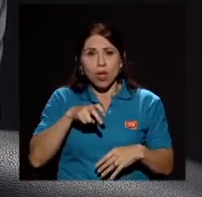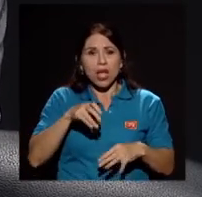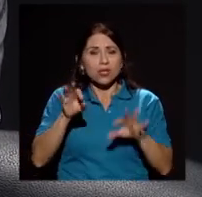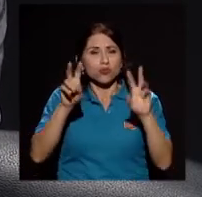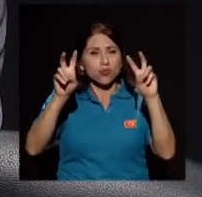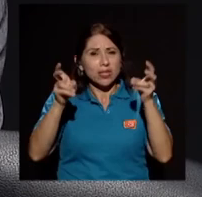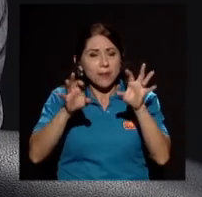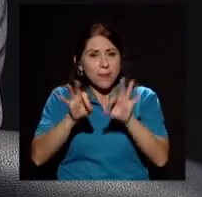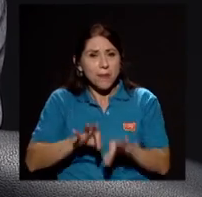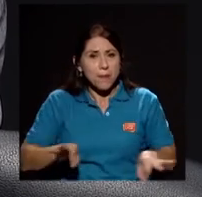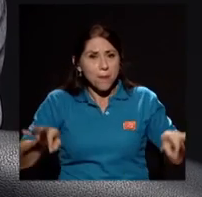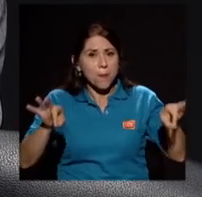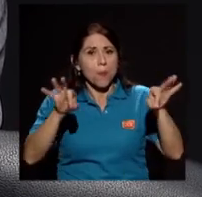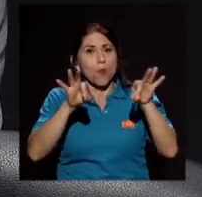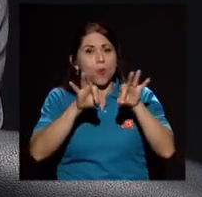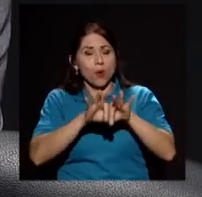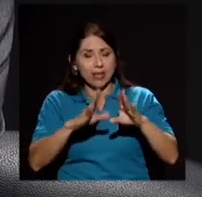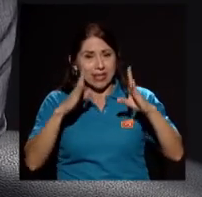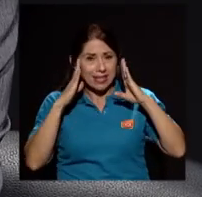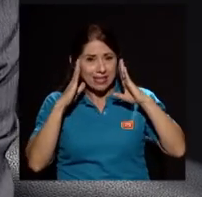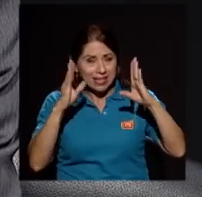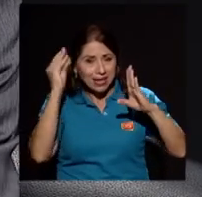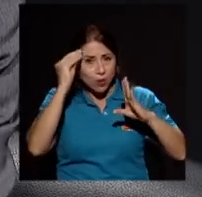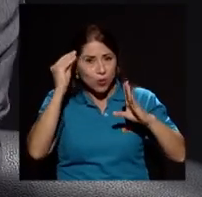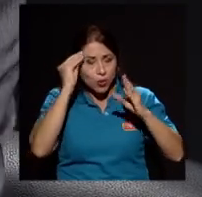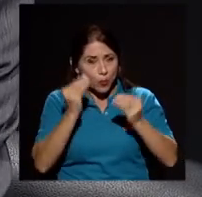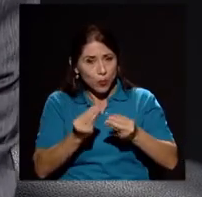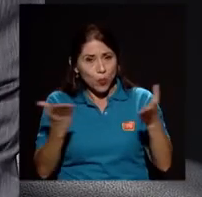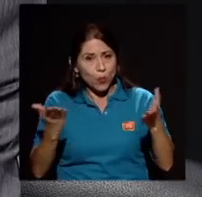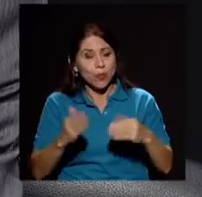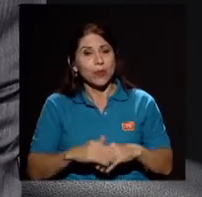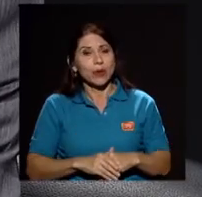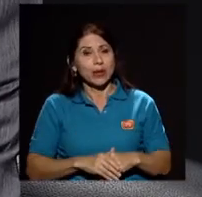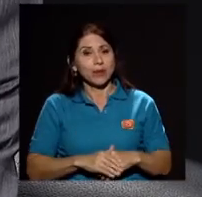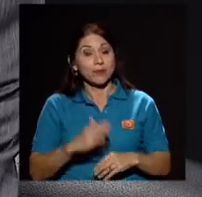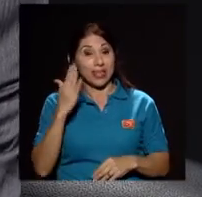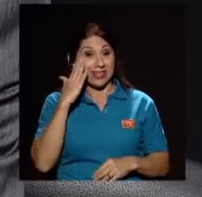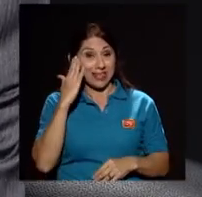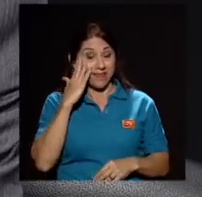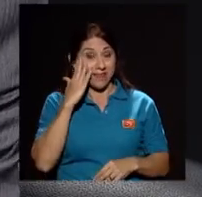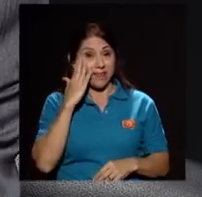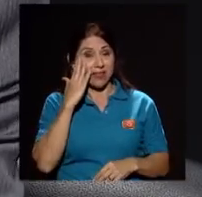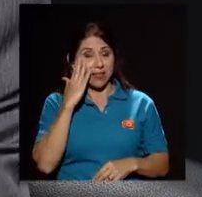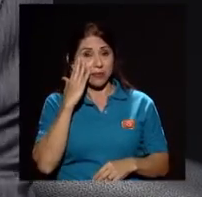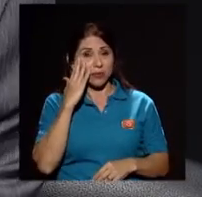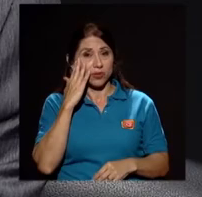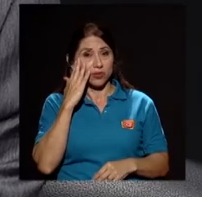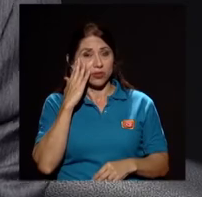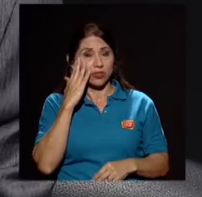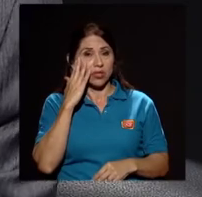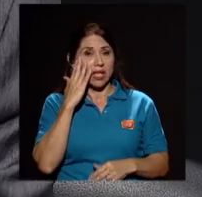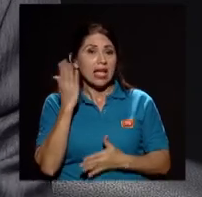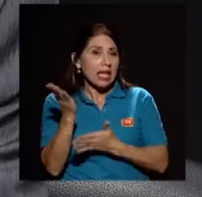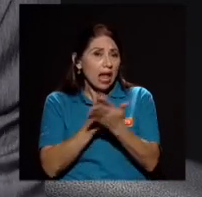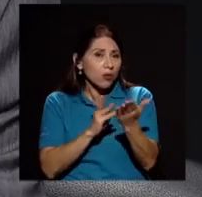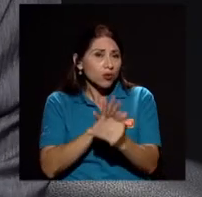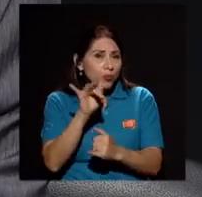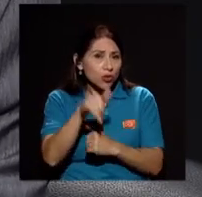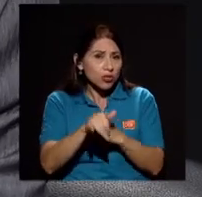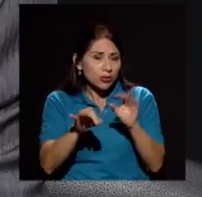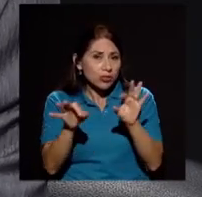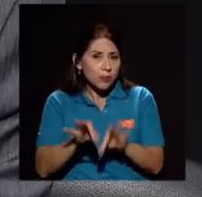atención de la opinión pública aquí sabemos que hay algunos proyectos importantes